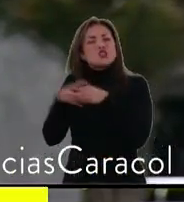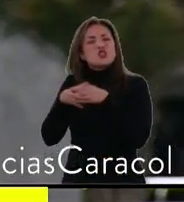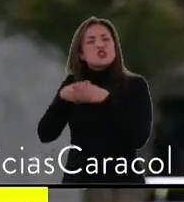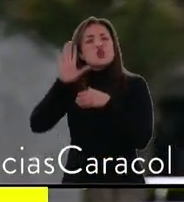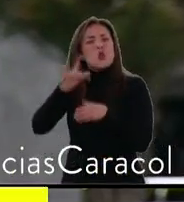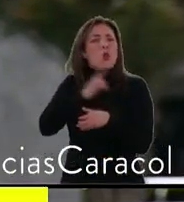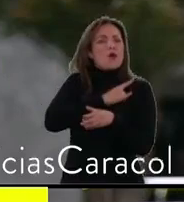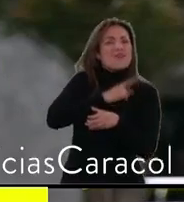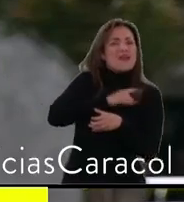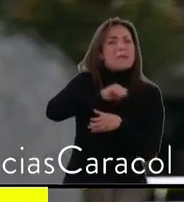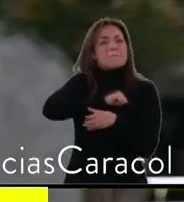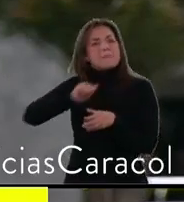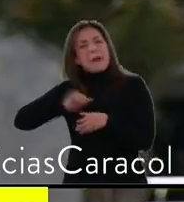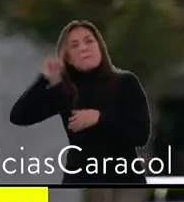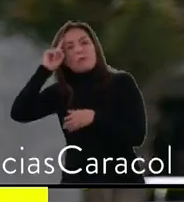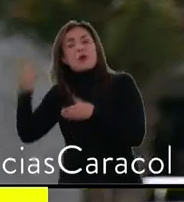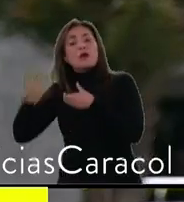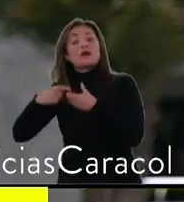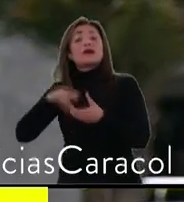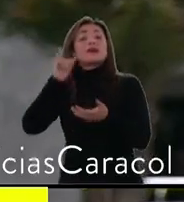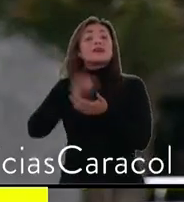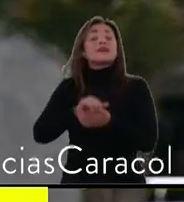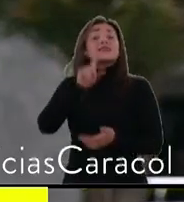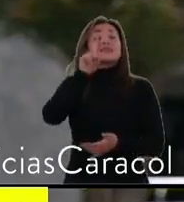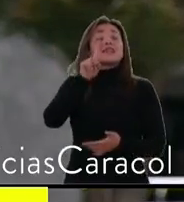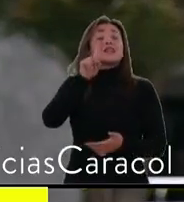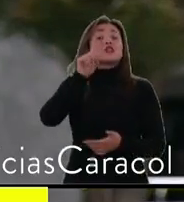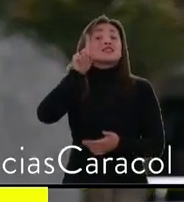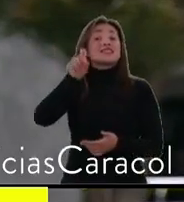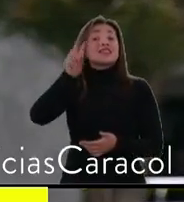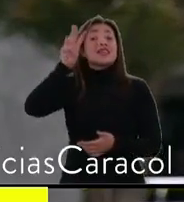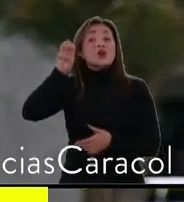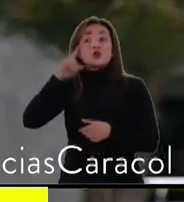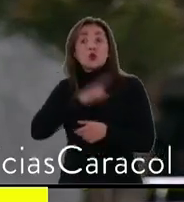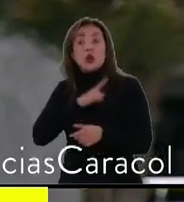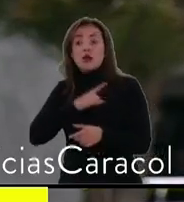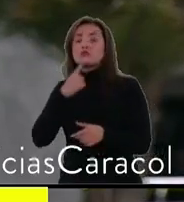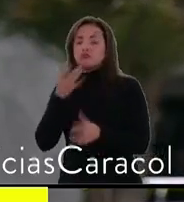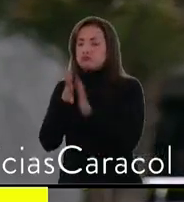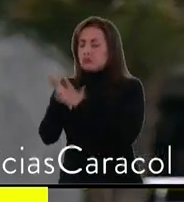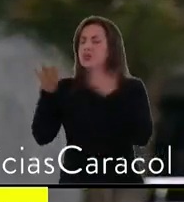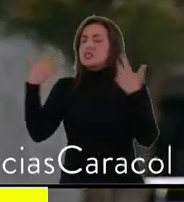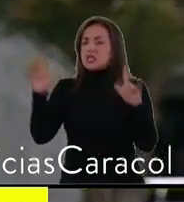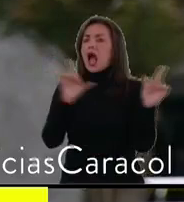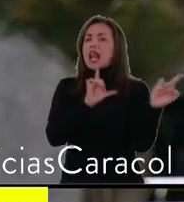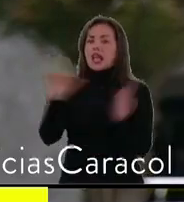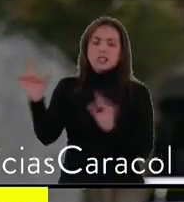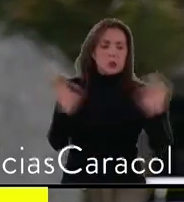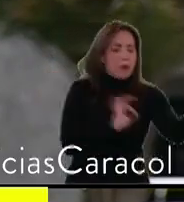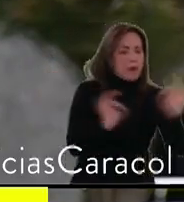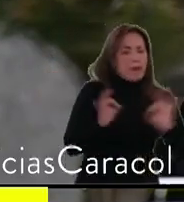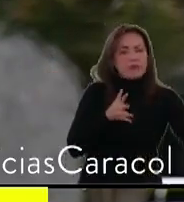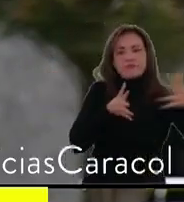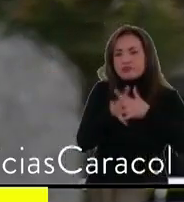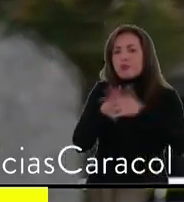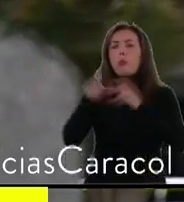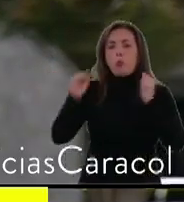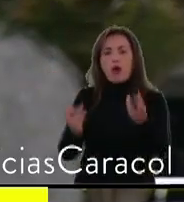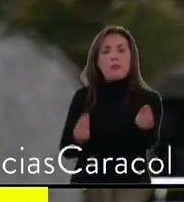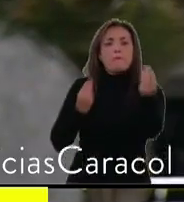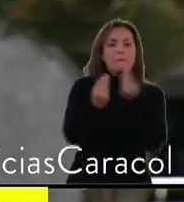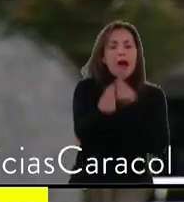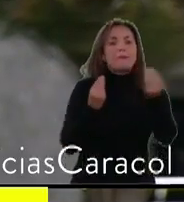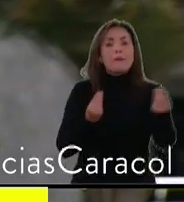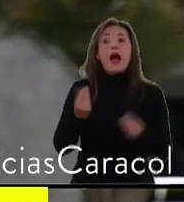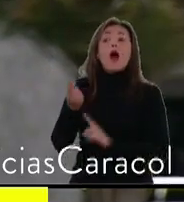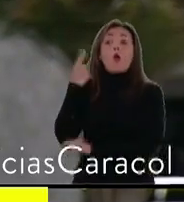son cerca de 88 universidades que ya están listas para poder operar en alternancia. Las universidades se han venido preparando desde el año pasado,